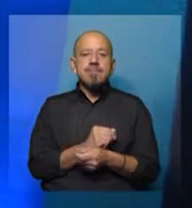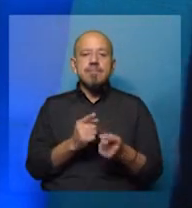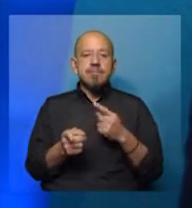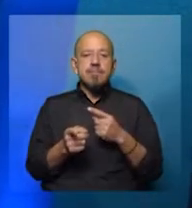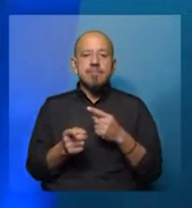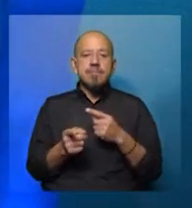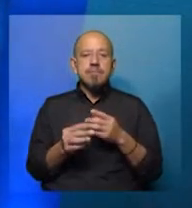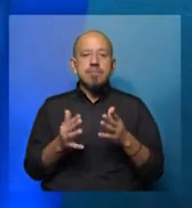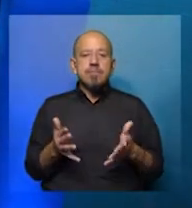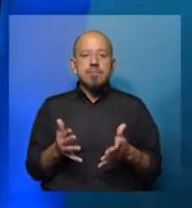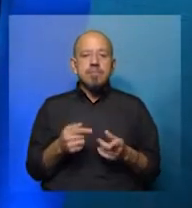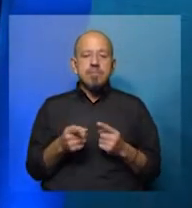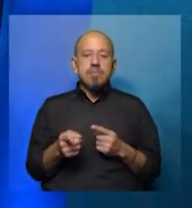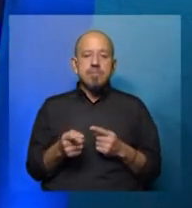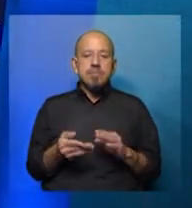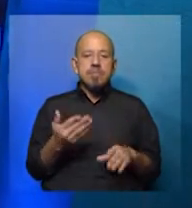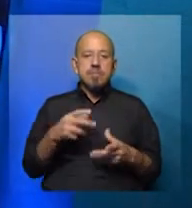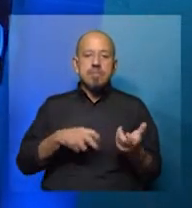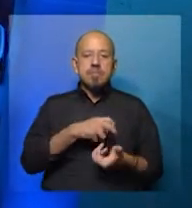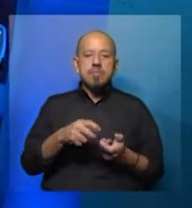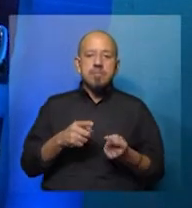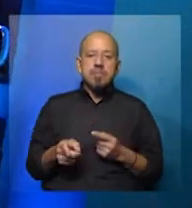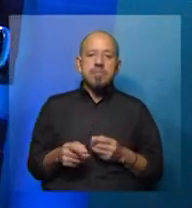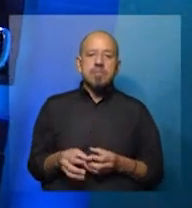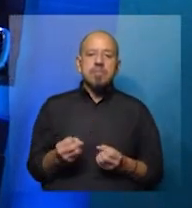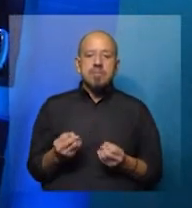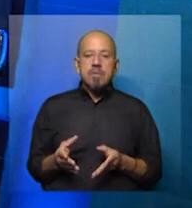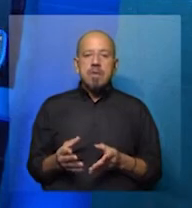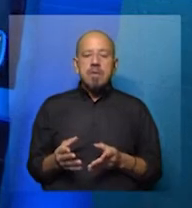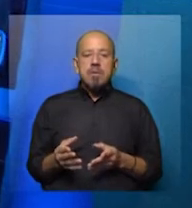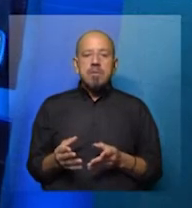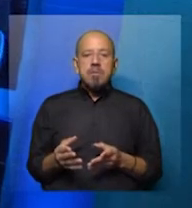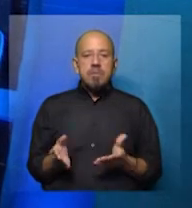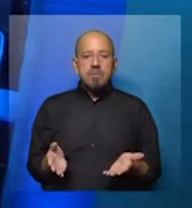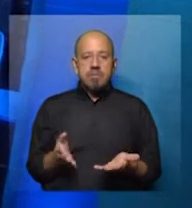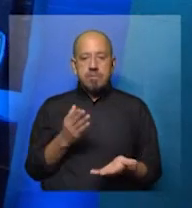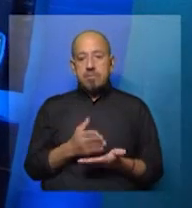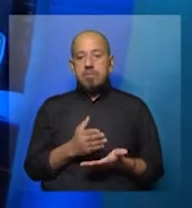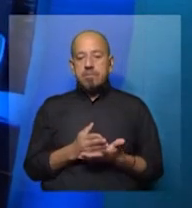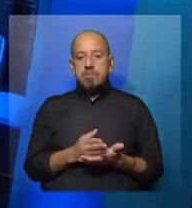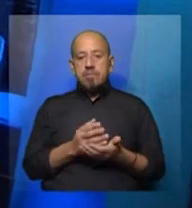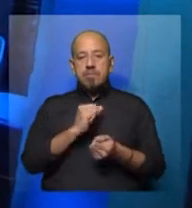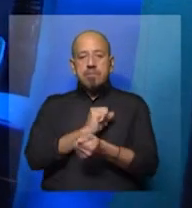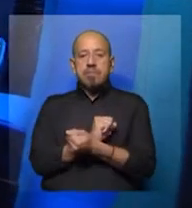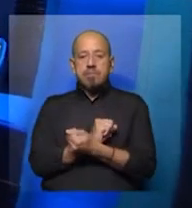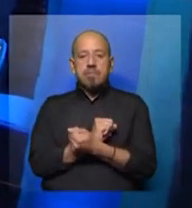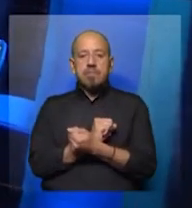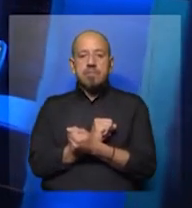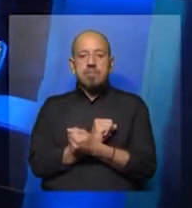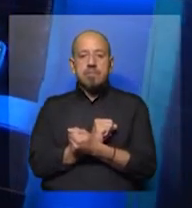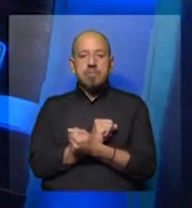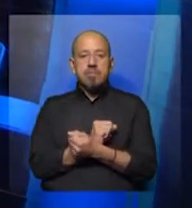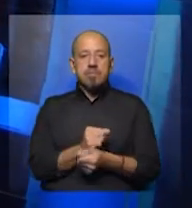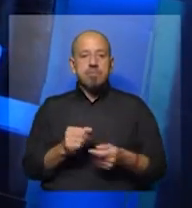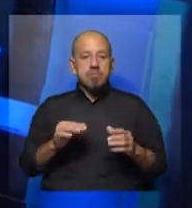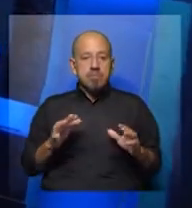privación de libertad es todavía más complejo porque el hacinamiento en las cárceles eh Como no